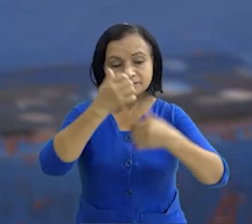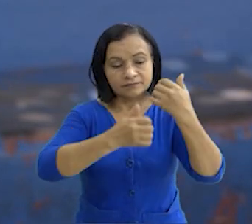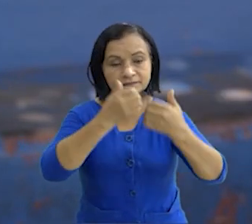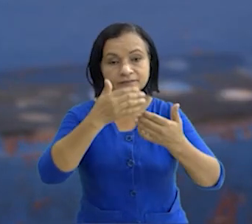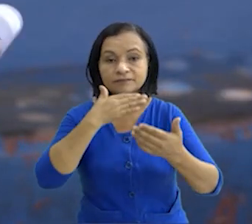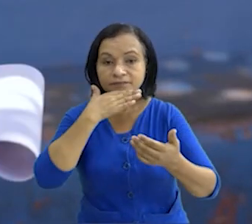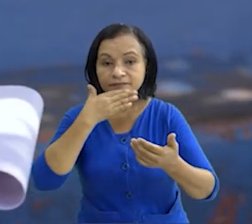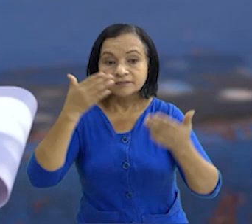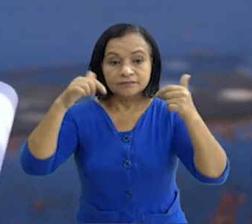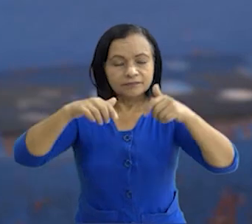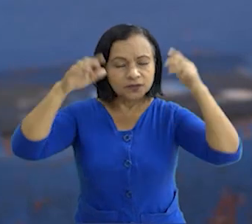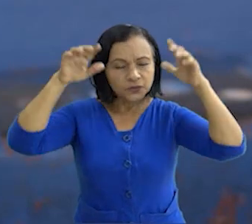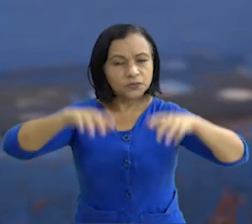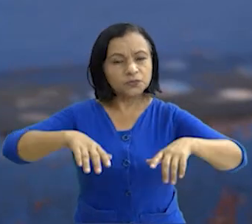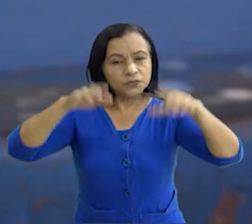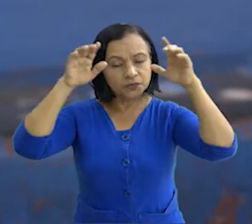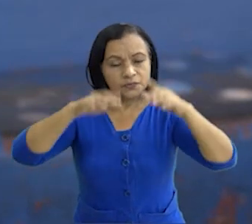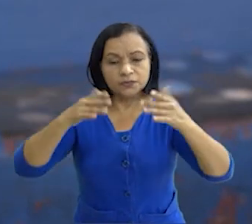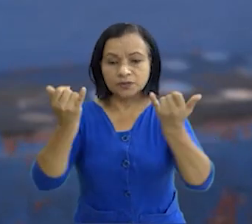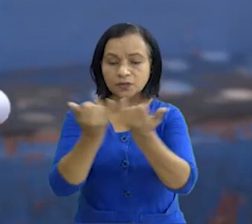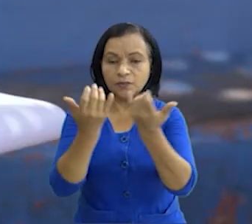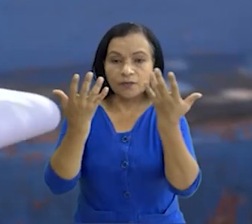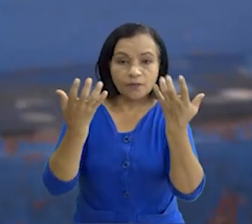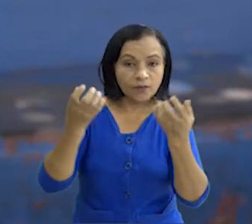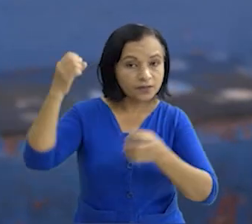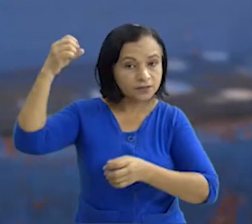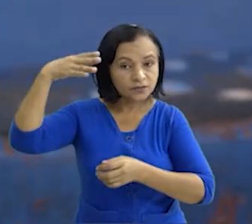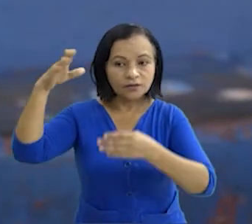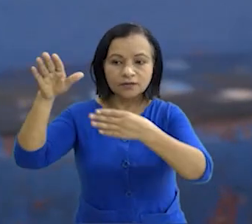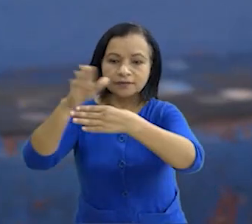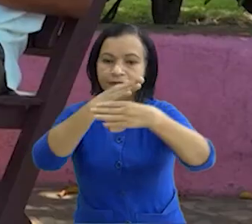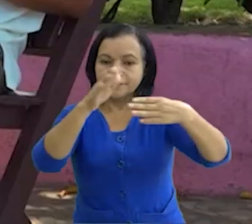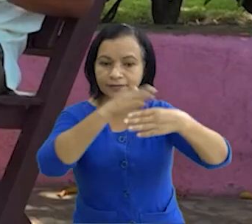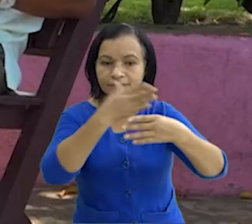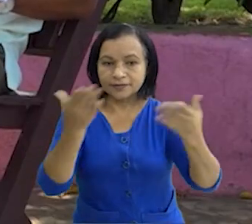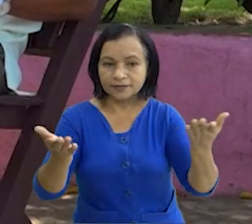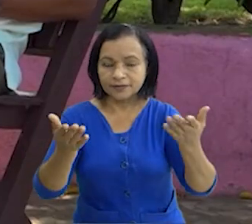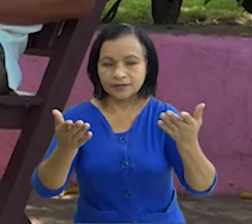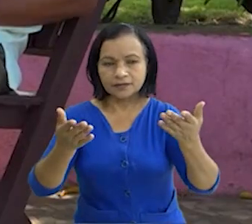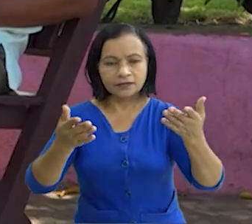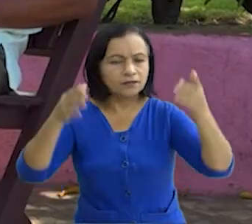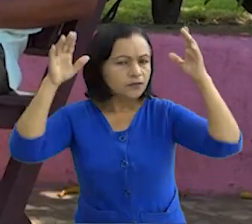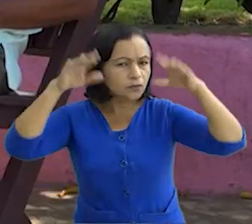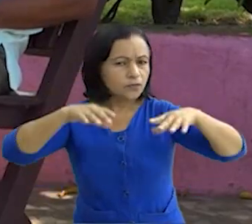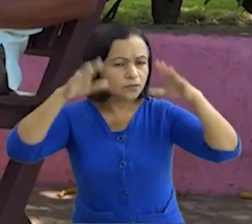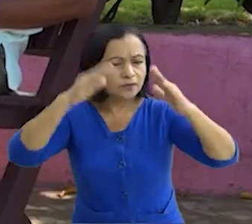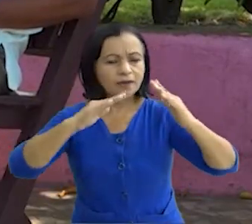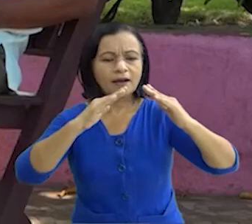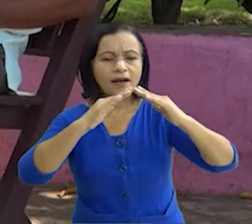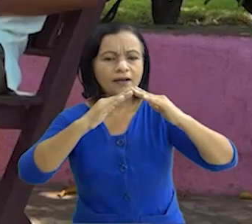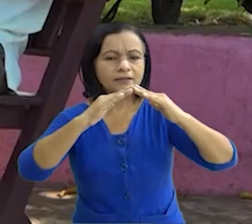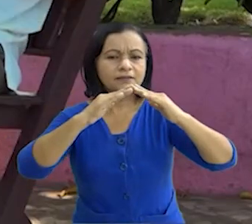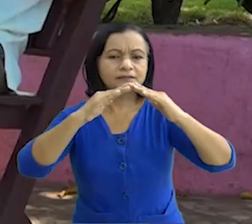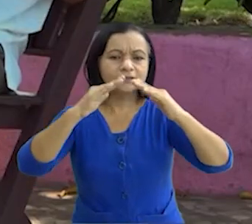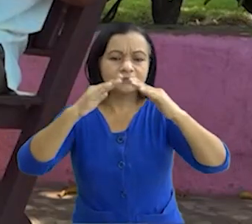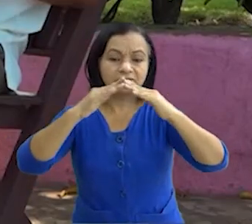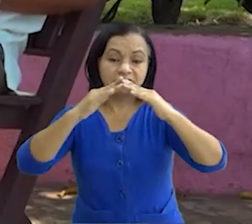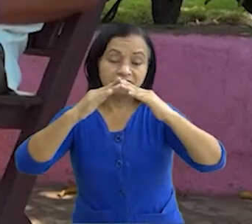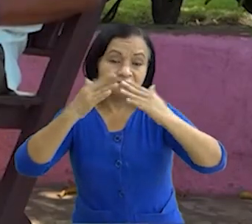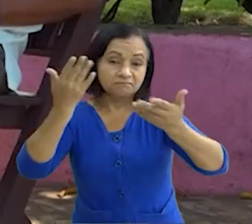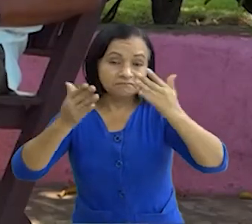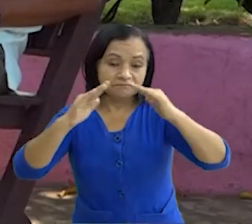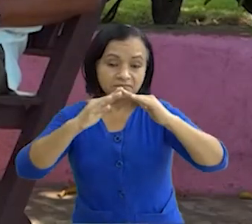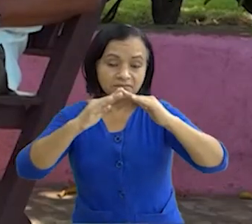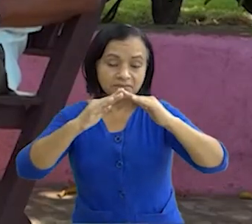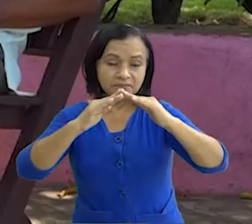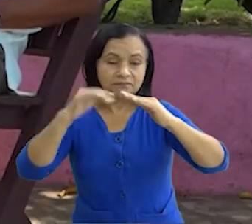riesgo. Ahora en invierno, como en verano también, porque son diferentes los riesgos. En invierno, la casita, ¿verdad?, que de repente